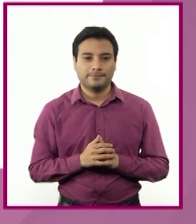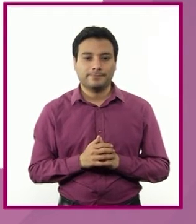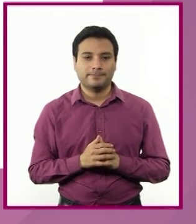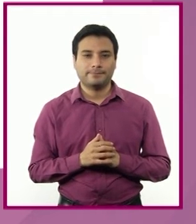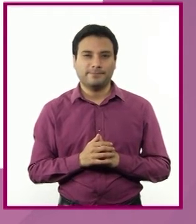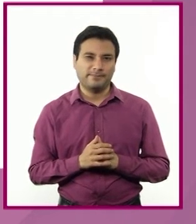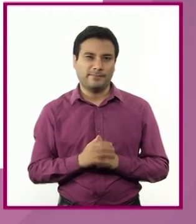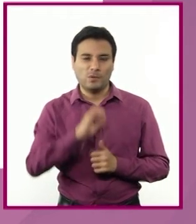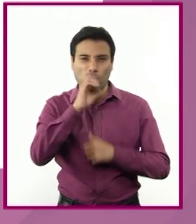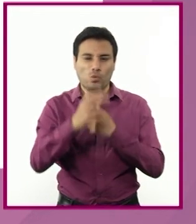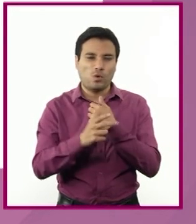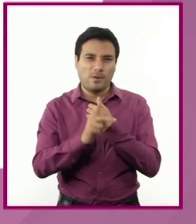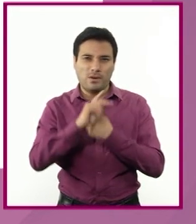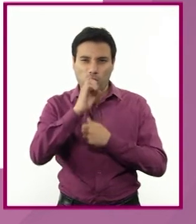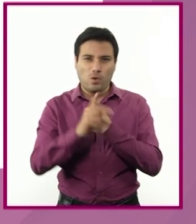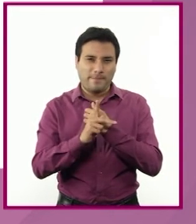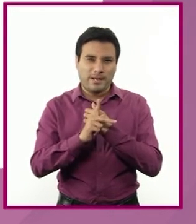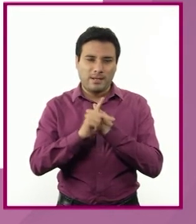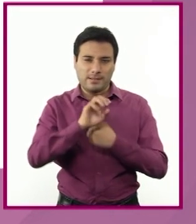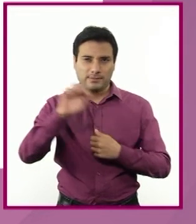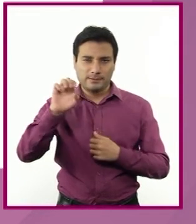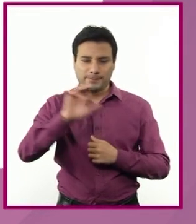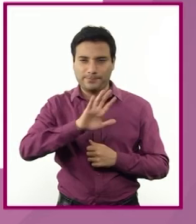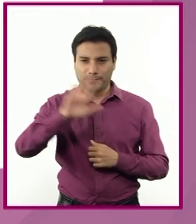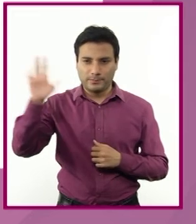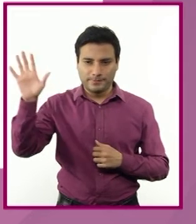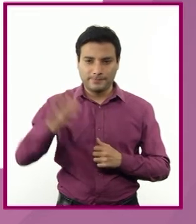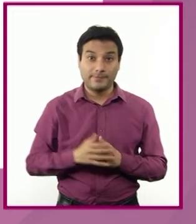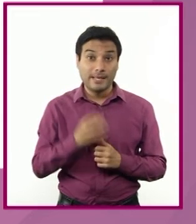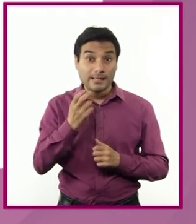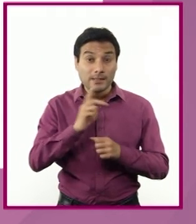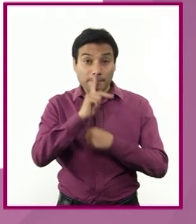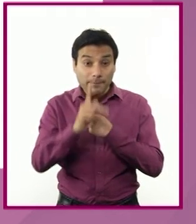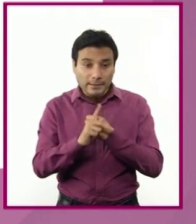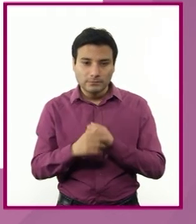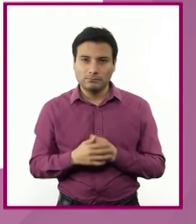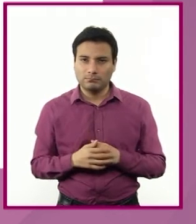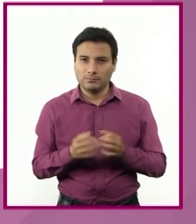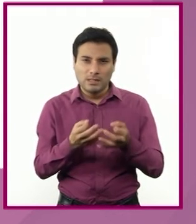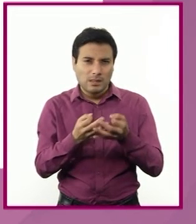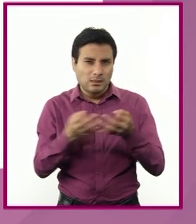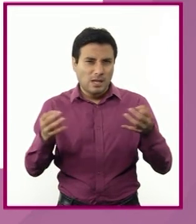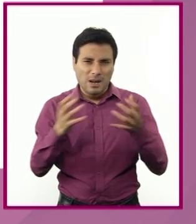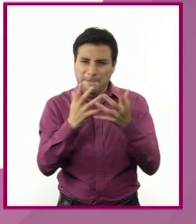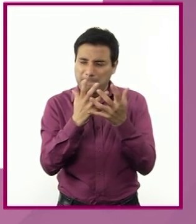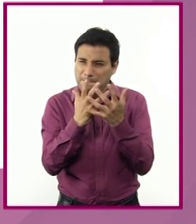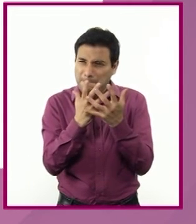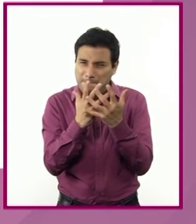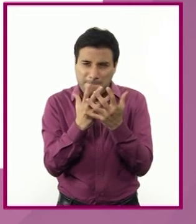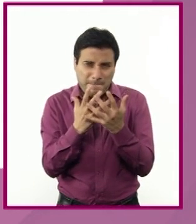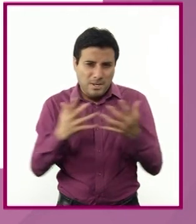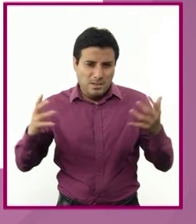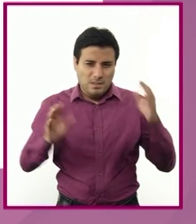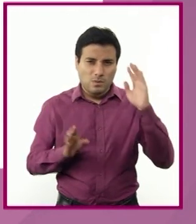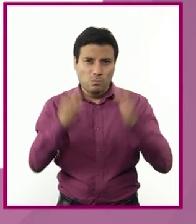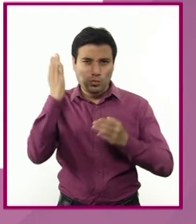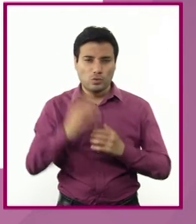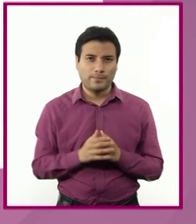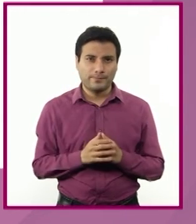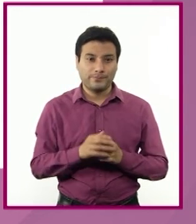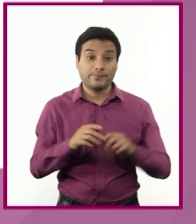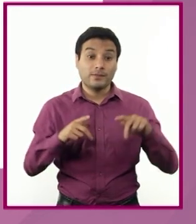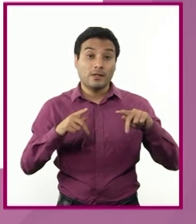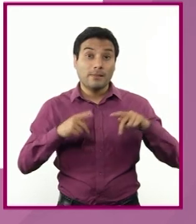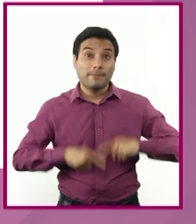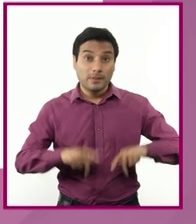este de Europa y norte de Asia. Es el país con la mayor extensión territorial en el mundo. Dividan